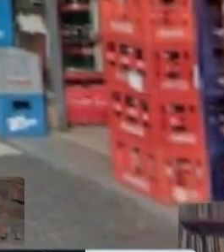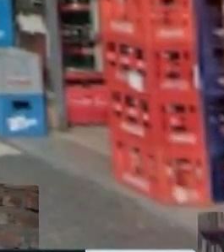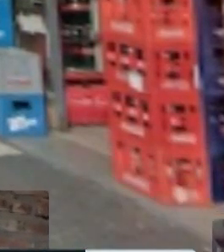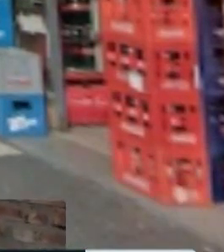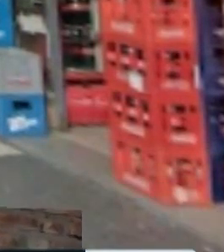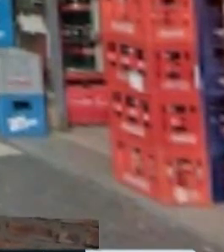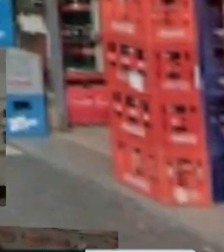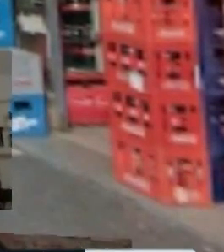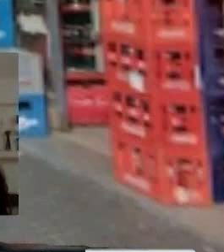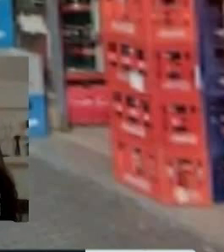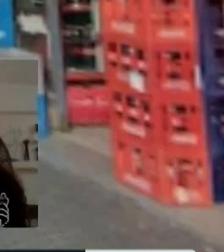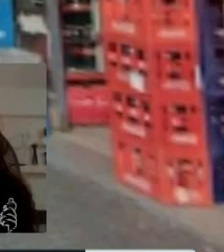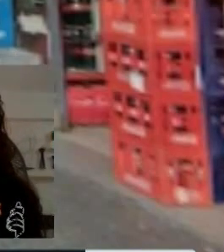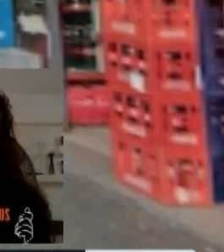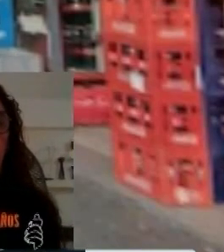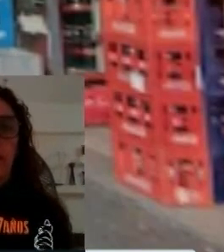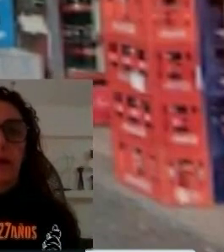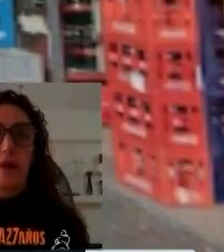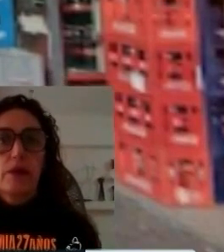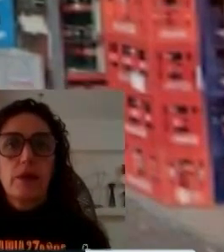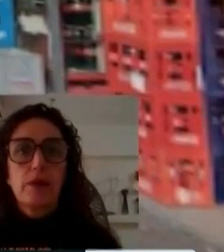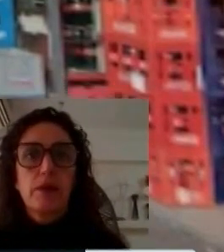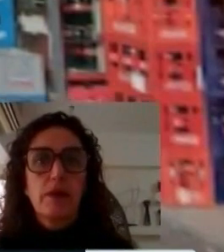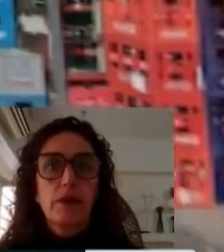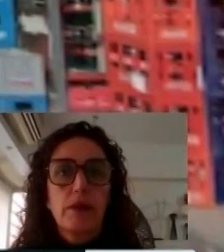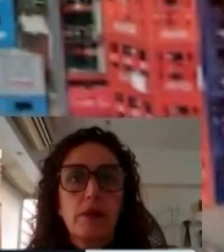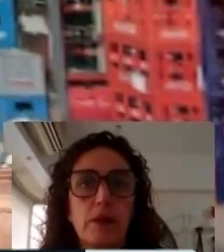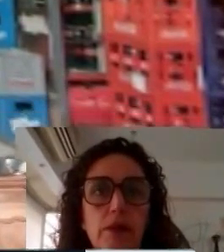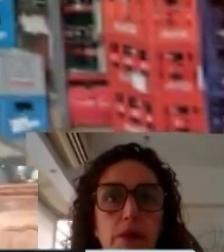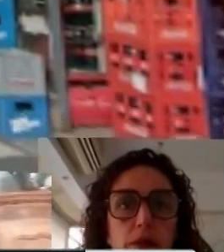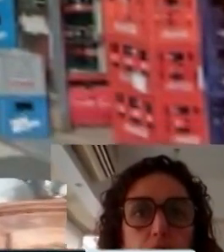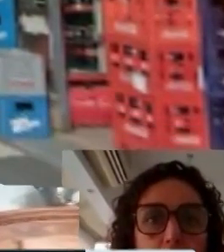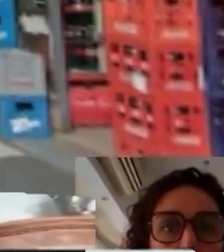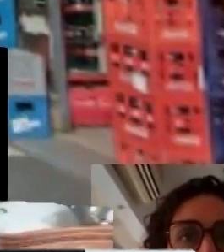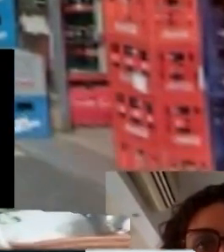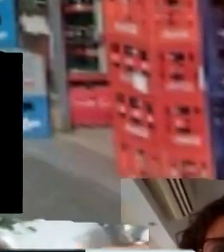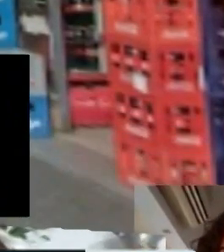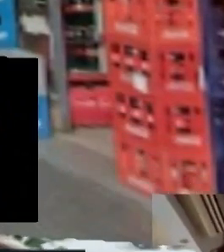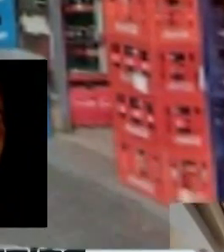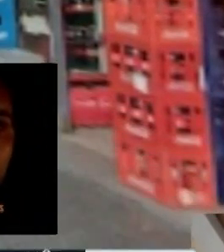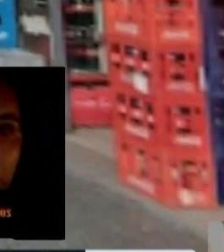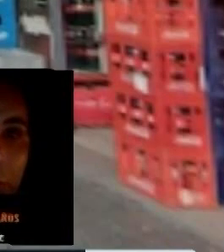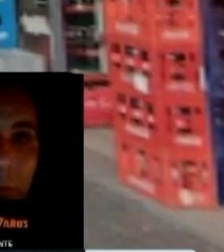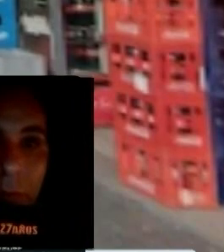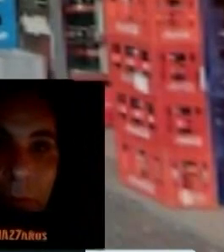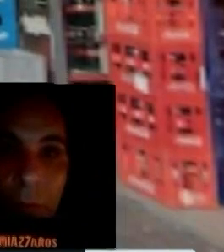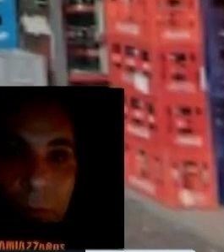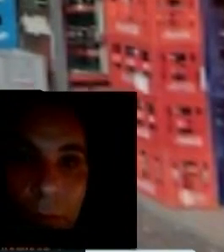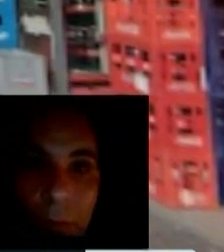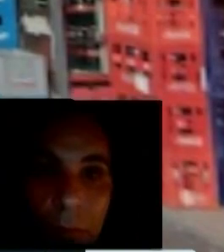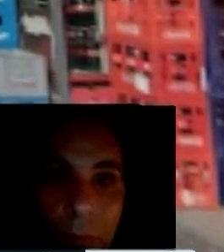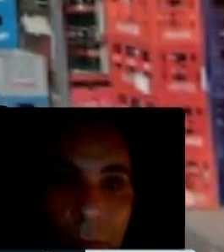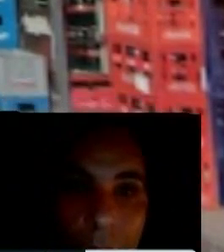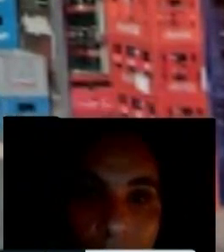Erwin. Ginsberg, José, Enrique, Cookie. Goldenberg, Cintia, Verónica. Guterman, Andrea,